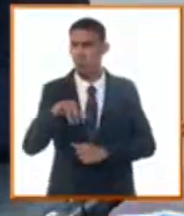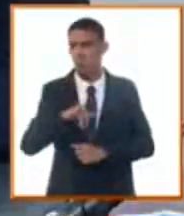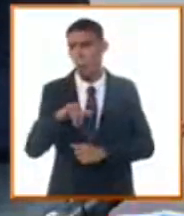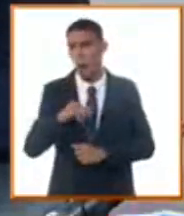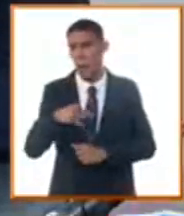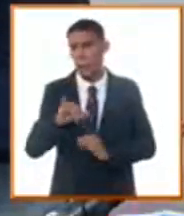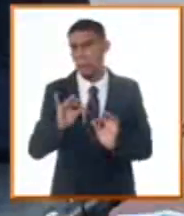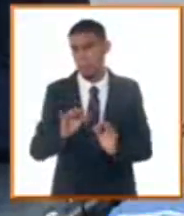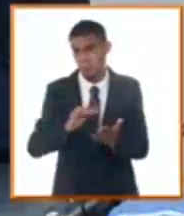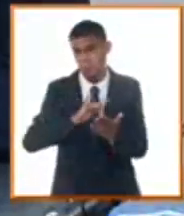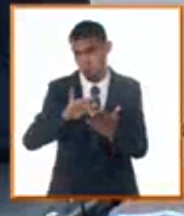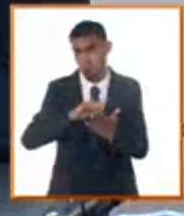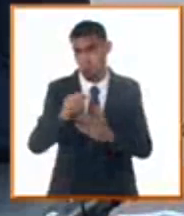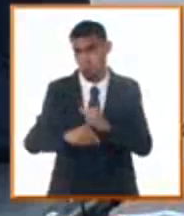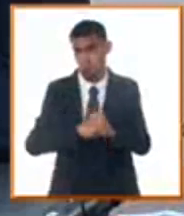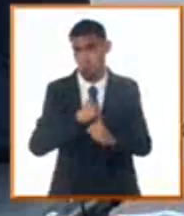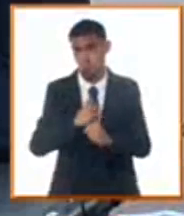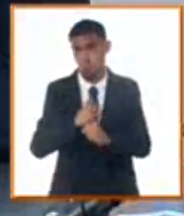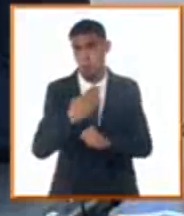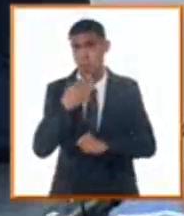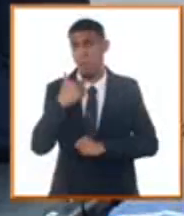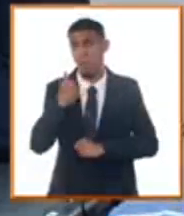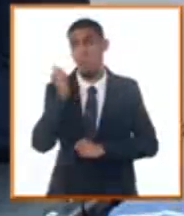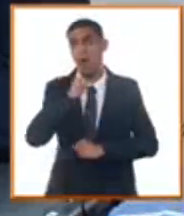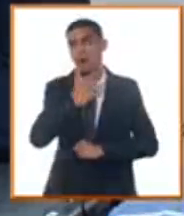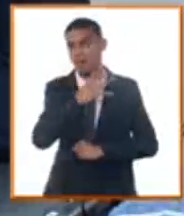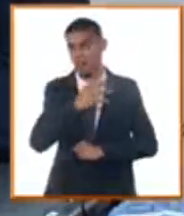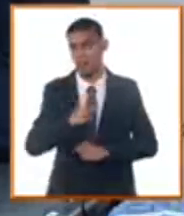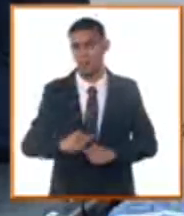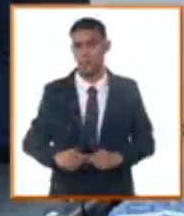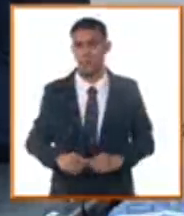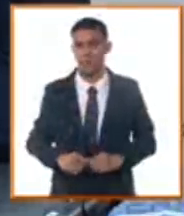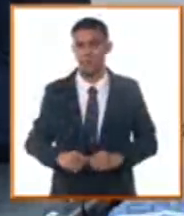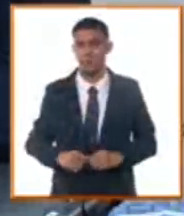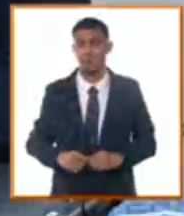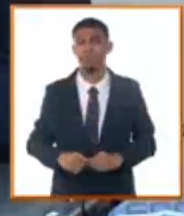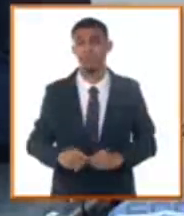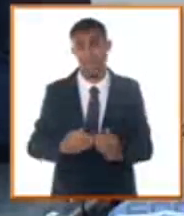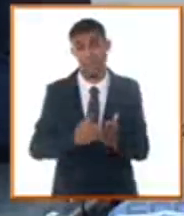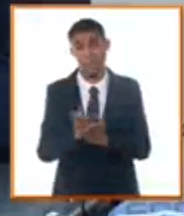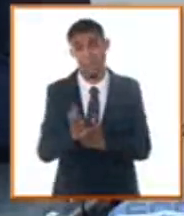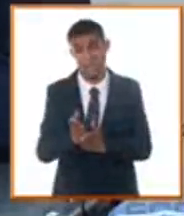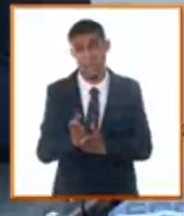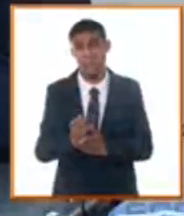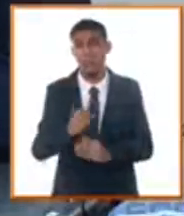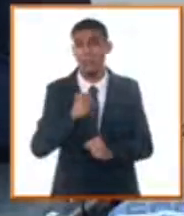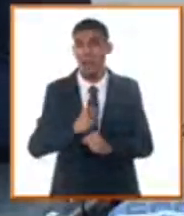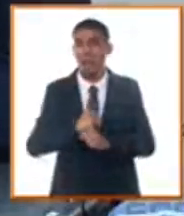mucho más sencilla, mucho más fácil. Hay que seguir trabajando en la cultura social.